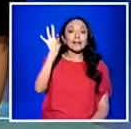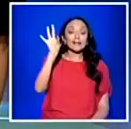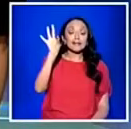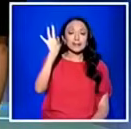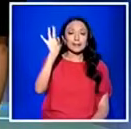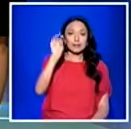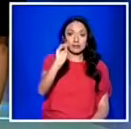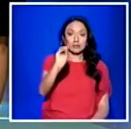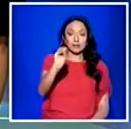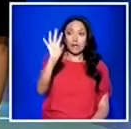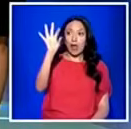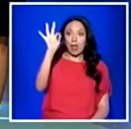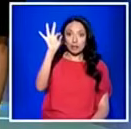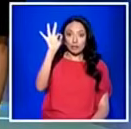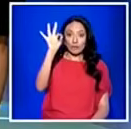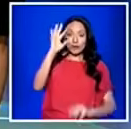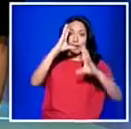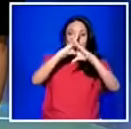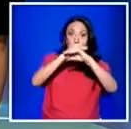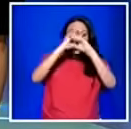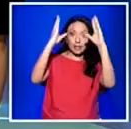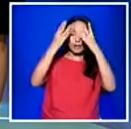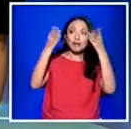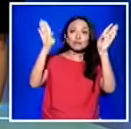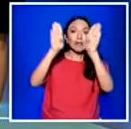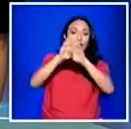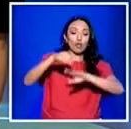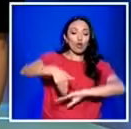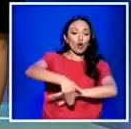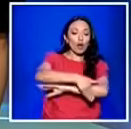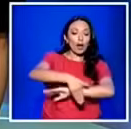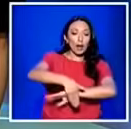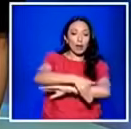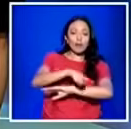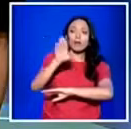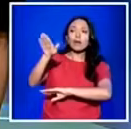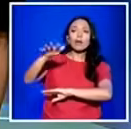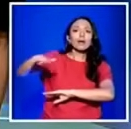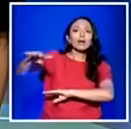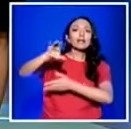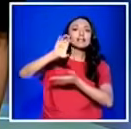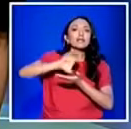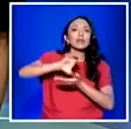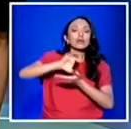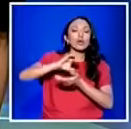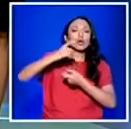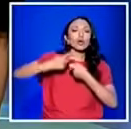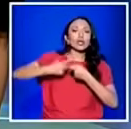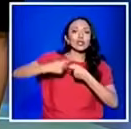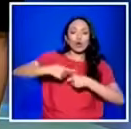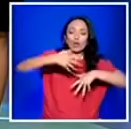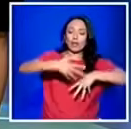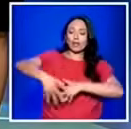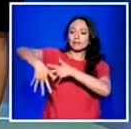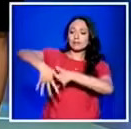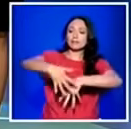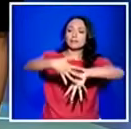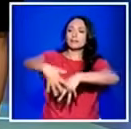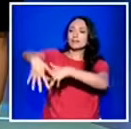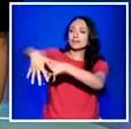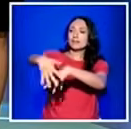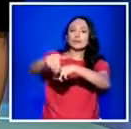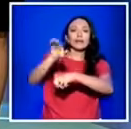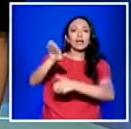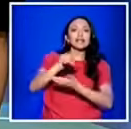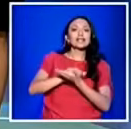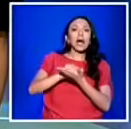9 de la mañana habrá cierres viales en las calles Guatemala y Buga por el desfile de Confraternidad de San Juan en el